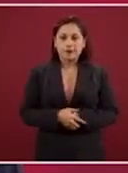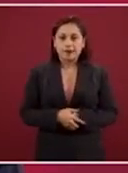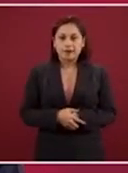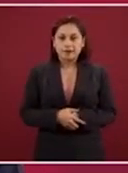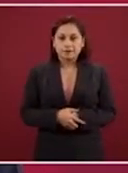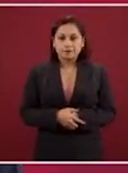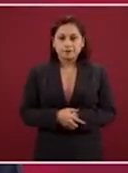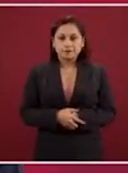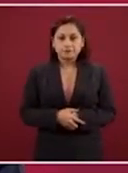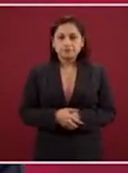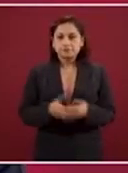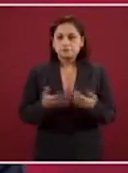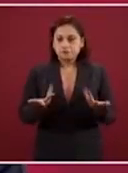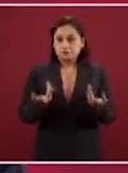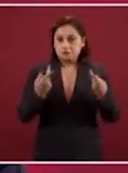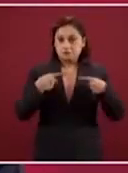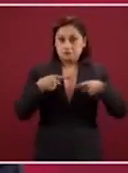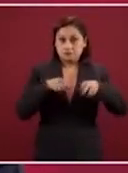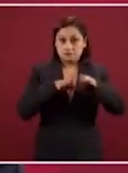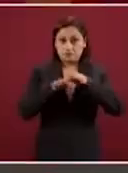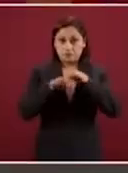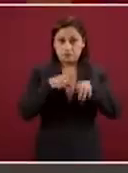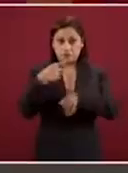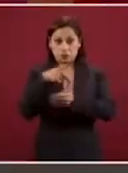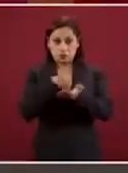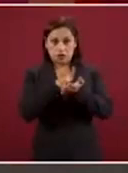a las que tienen derecho los trabajadores.